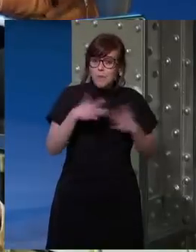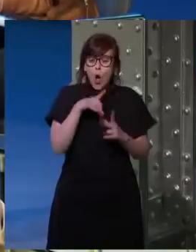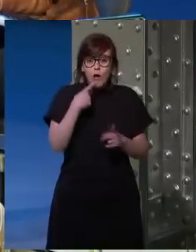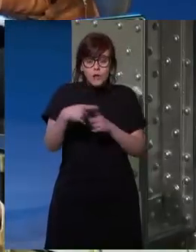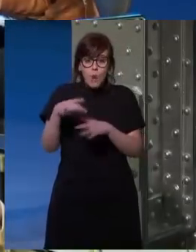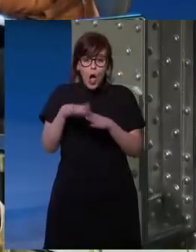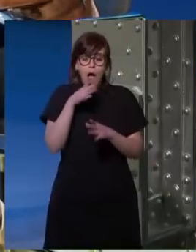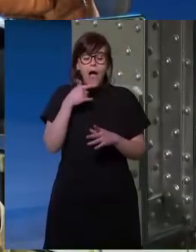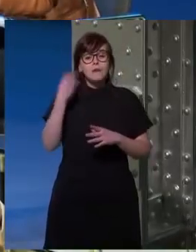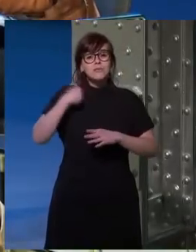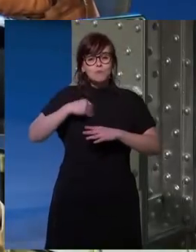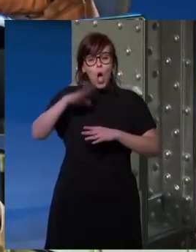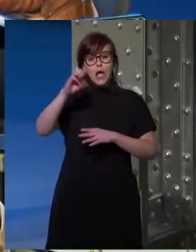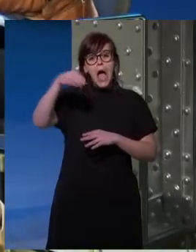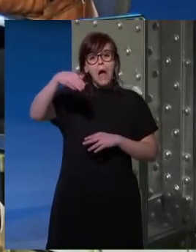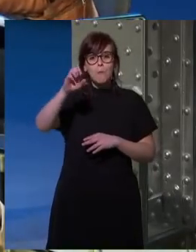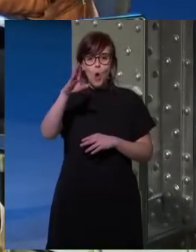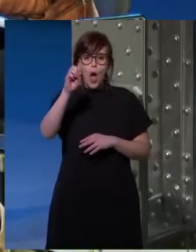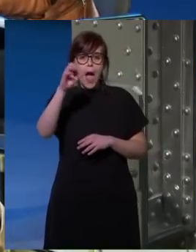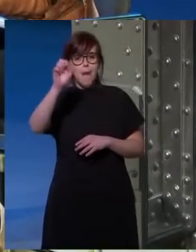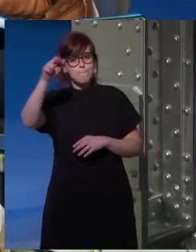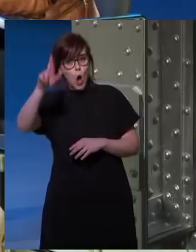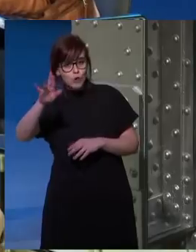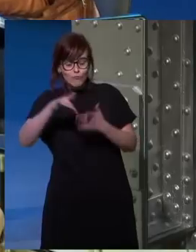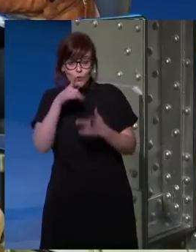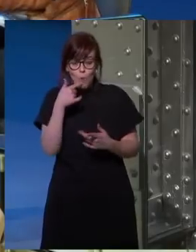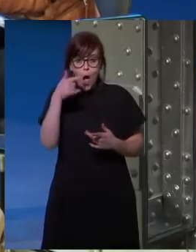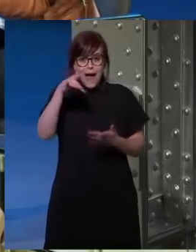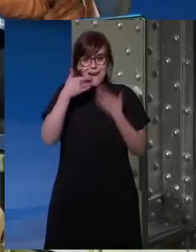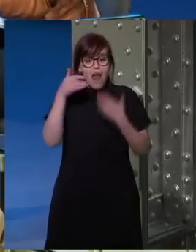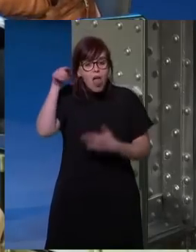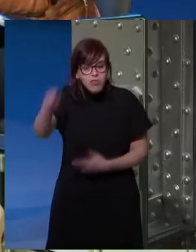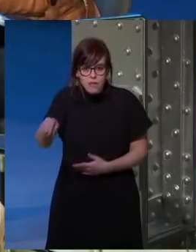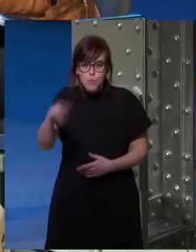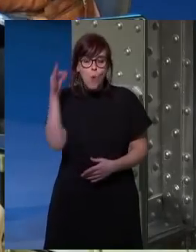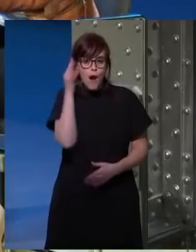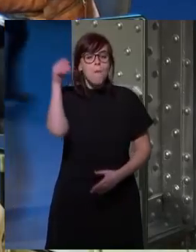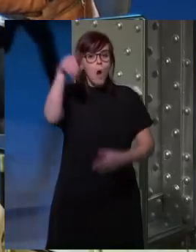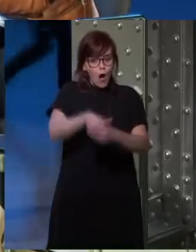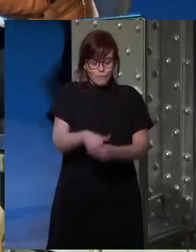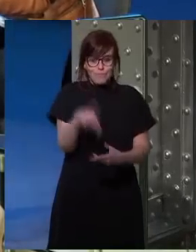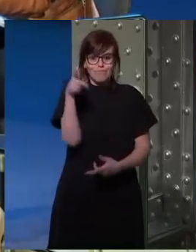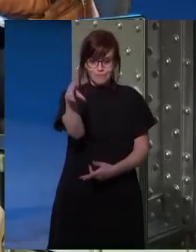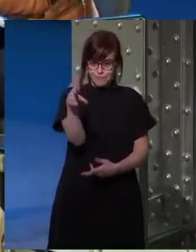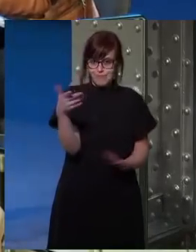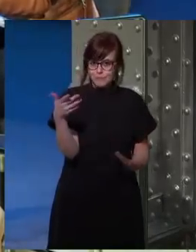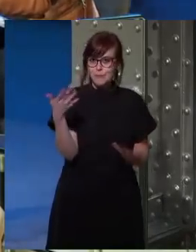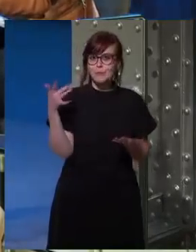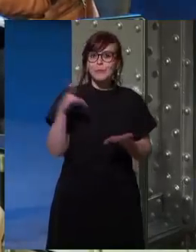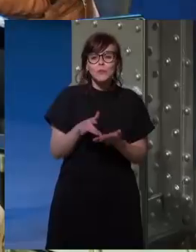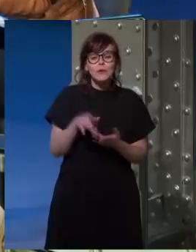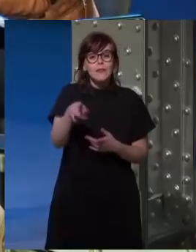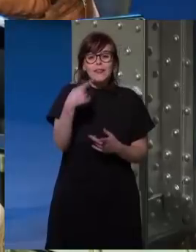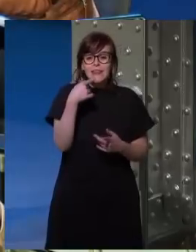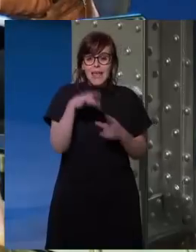Si tú dices Clara Campoamor, gracias a ella, pues a día de hoy las mujeres podemos votar, y eso yo creo que es indispensable, ¿no? Porque ella insistía en que somos